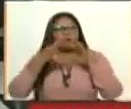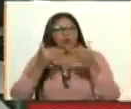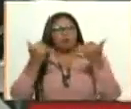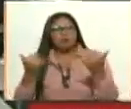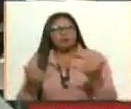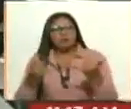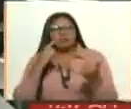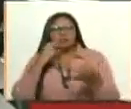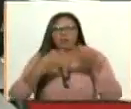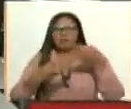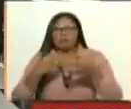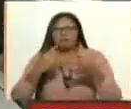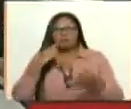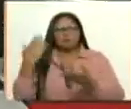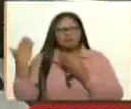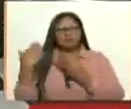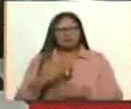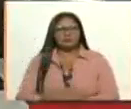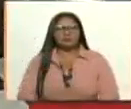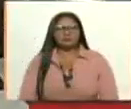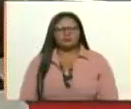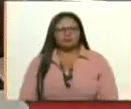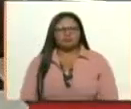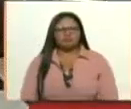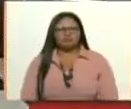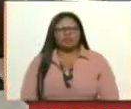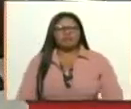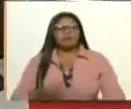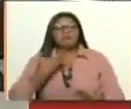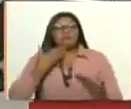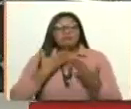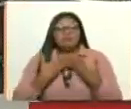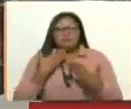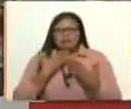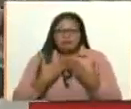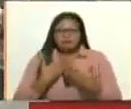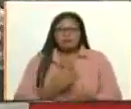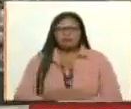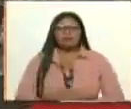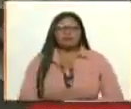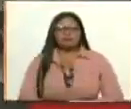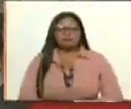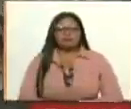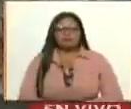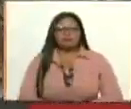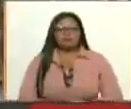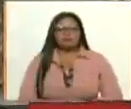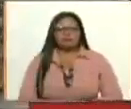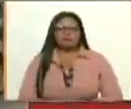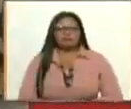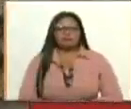su veredicto. Adelante, padre Numa. Gracias, Ernesto. Gracias,